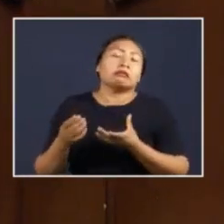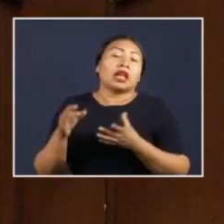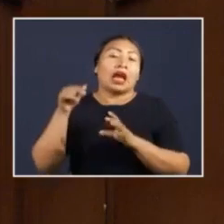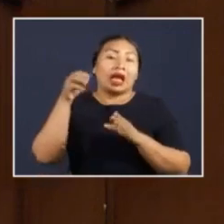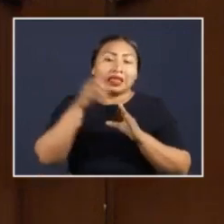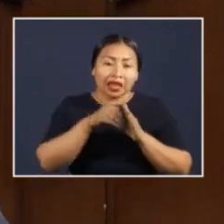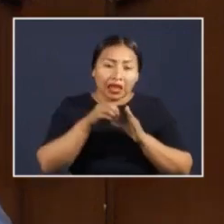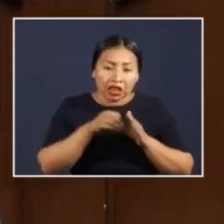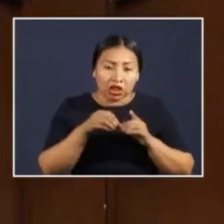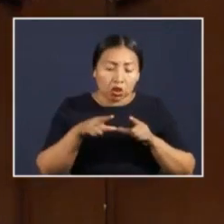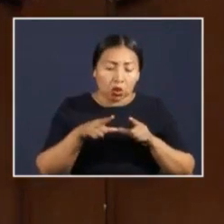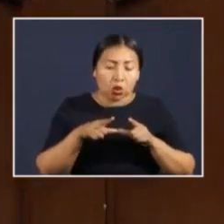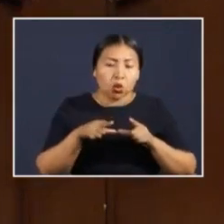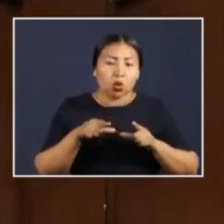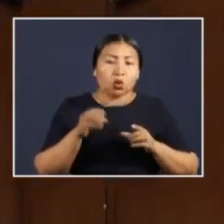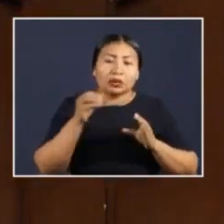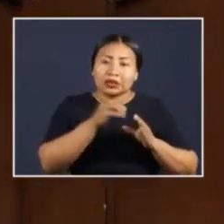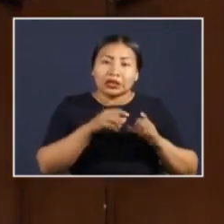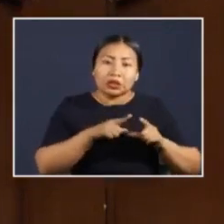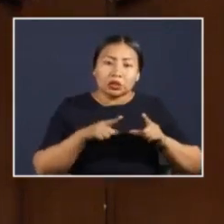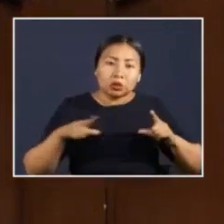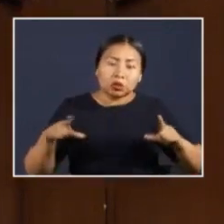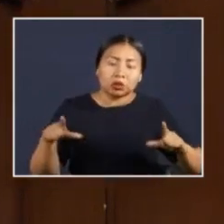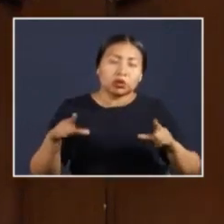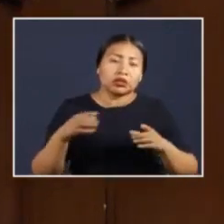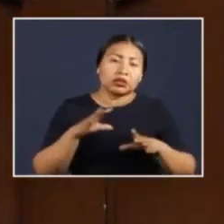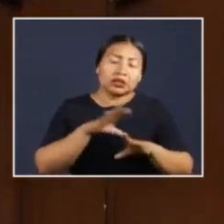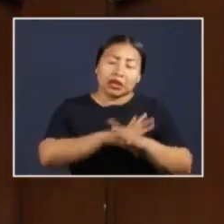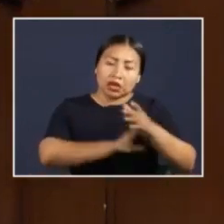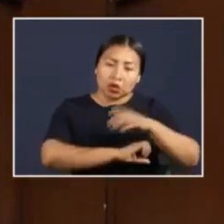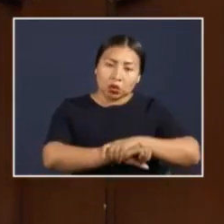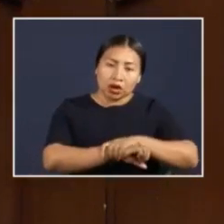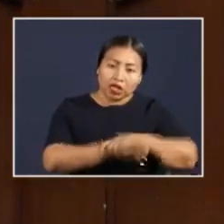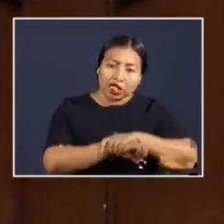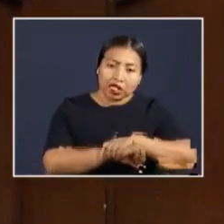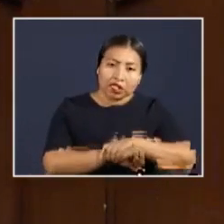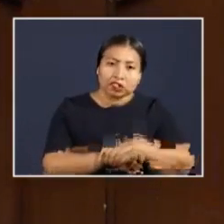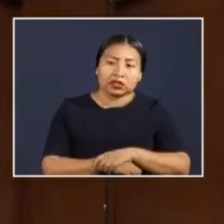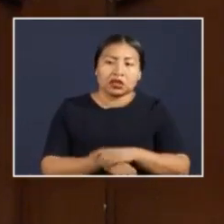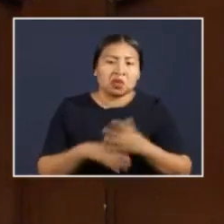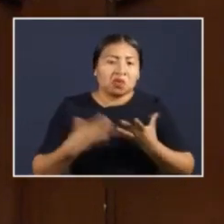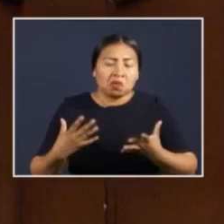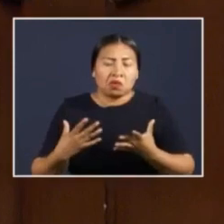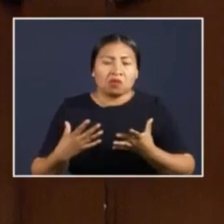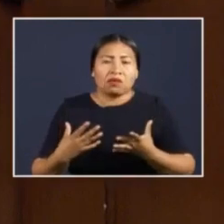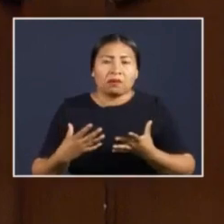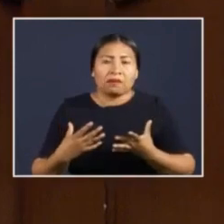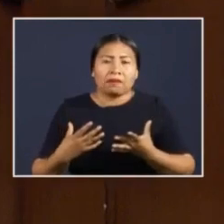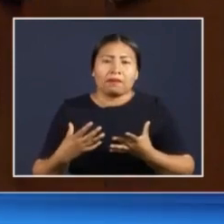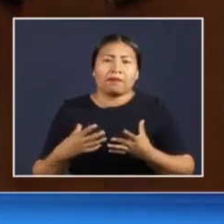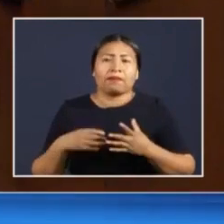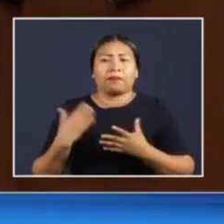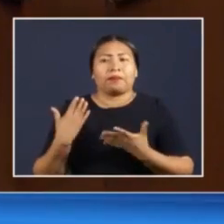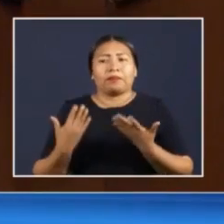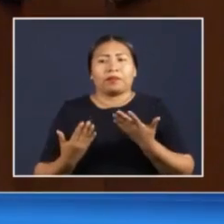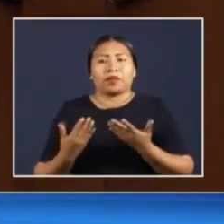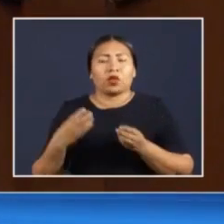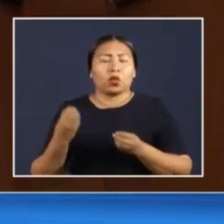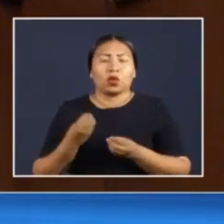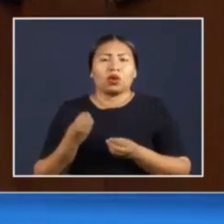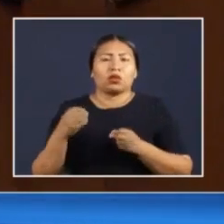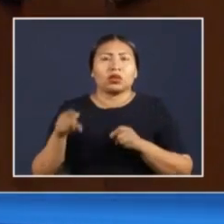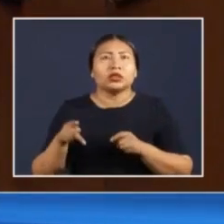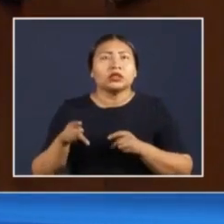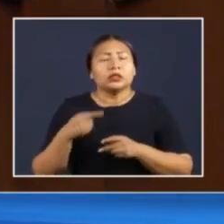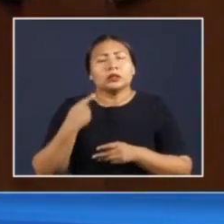sin una situación en la que podamos nosotros clasificar a los detenidos por ejemplo sencillamente una persona cuando va a entrar al sistema le